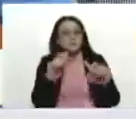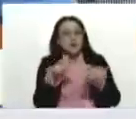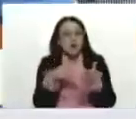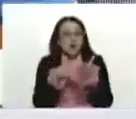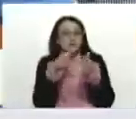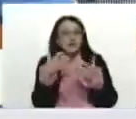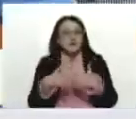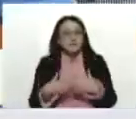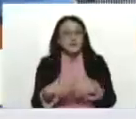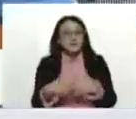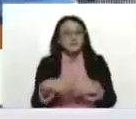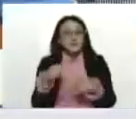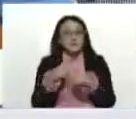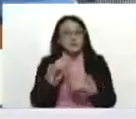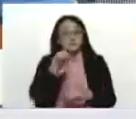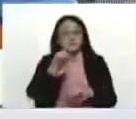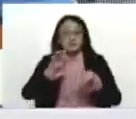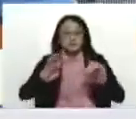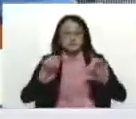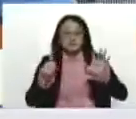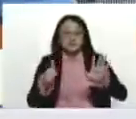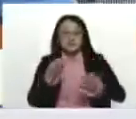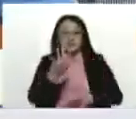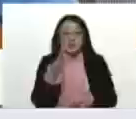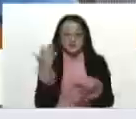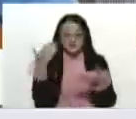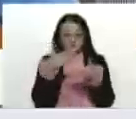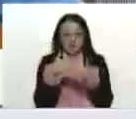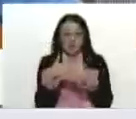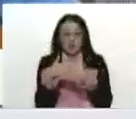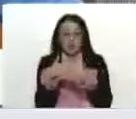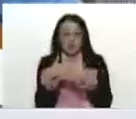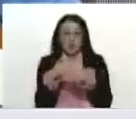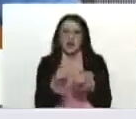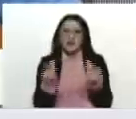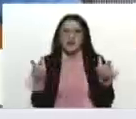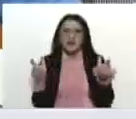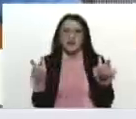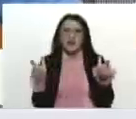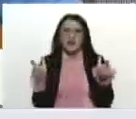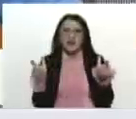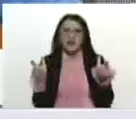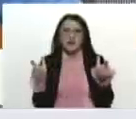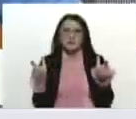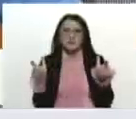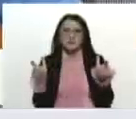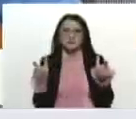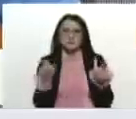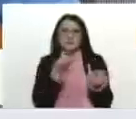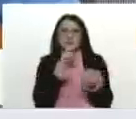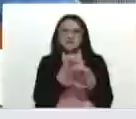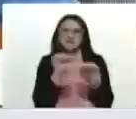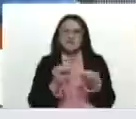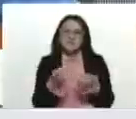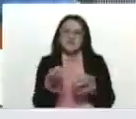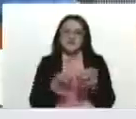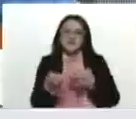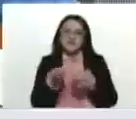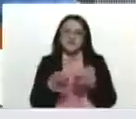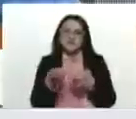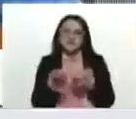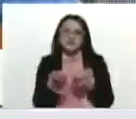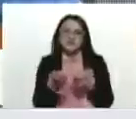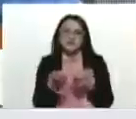y 164 medidas restrictivas generales dictadas por el sistema financiero